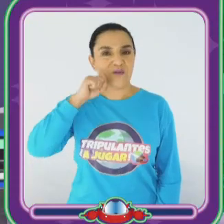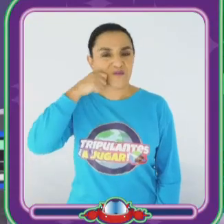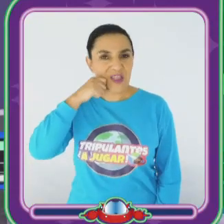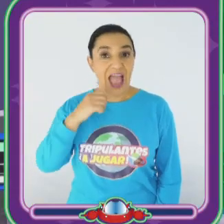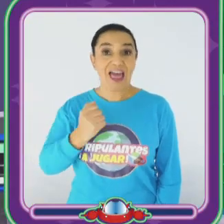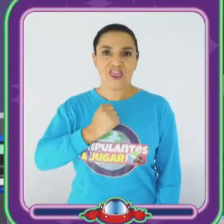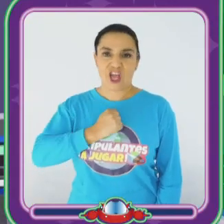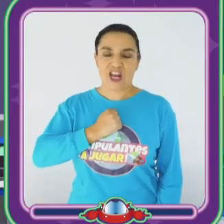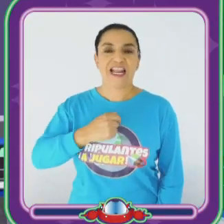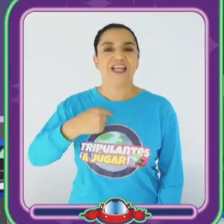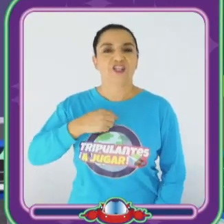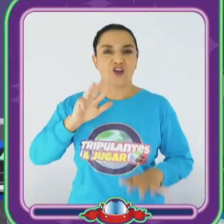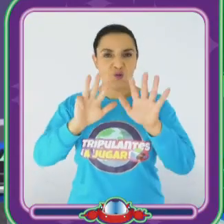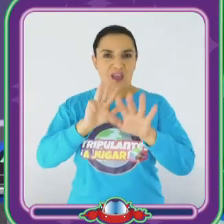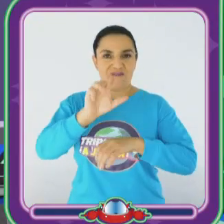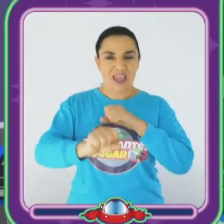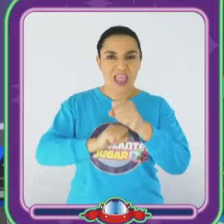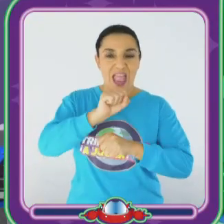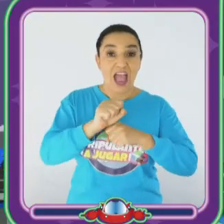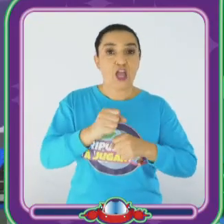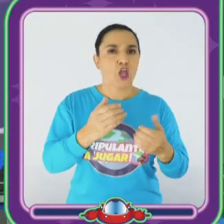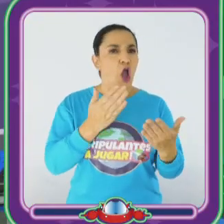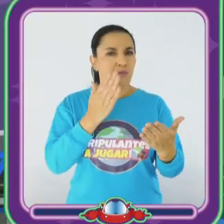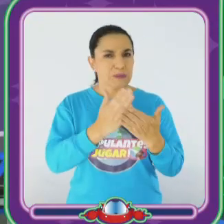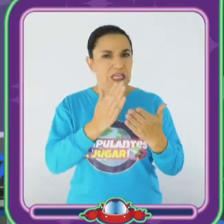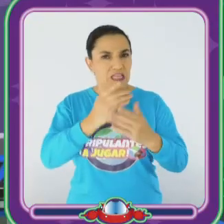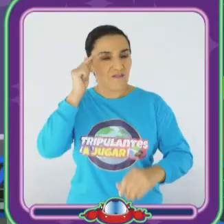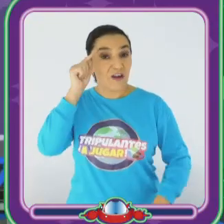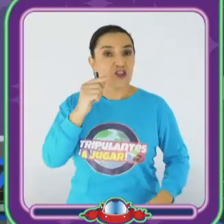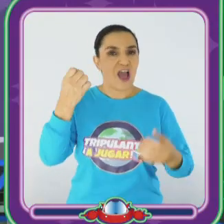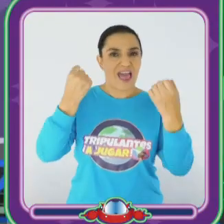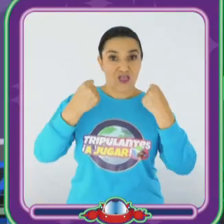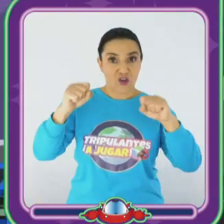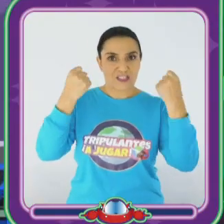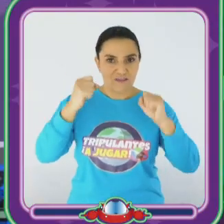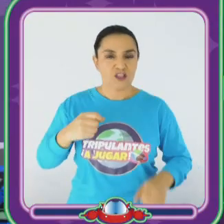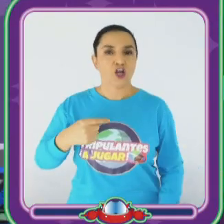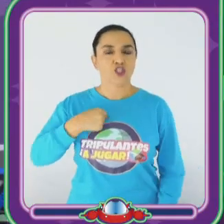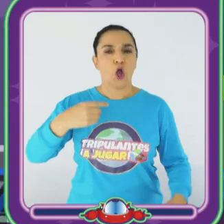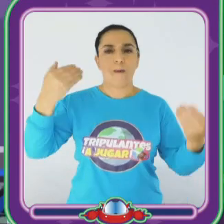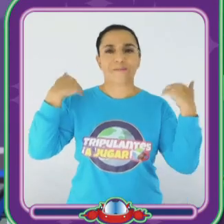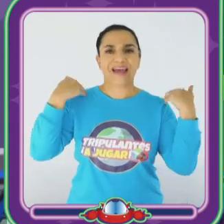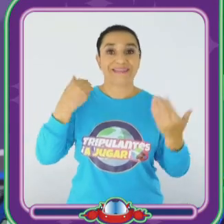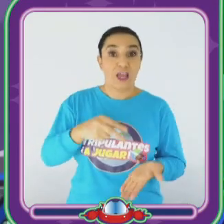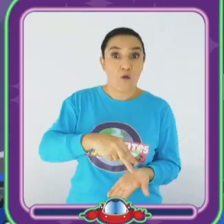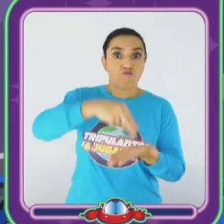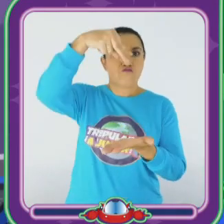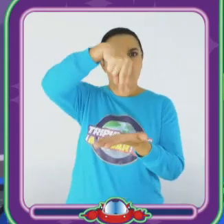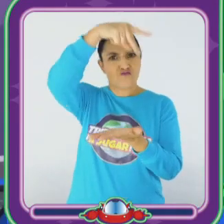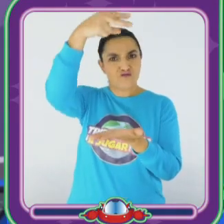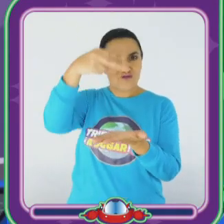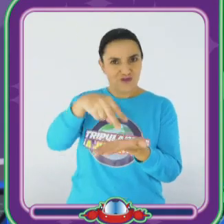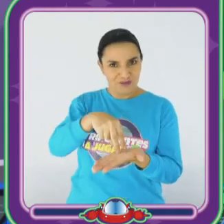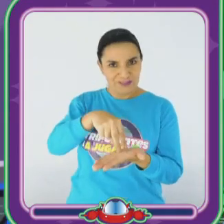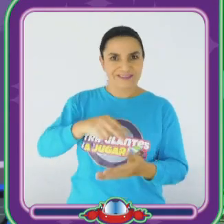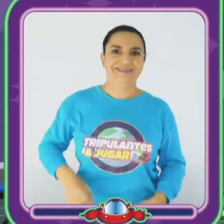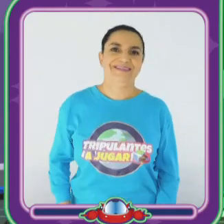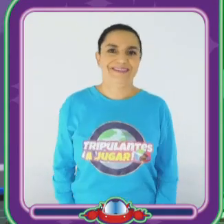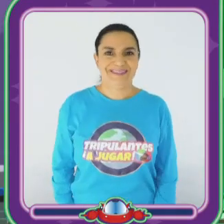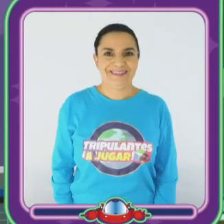Mi nombre es Antonella. Tengo 9 años. Mi clase favorita es educación física. Yo practico